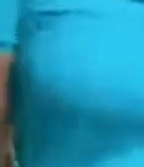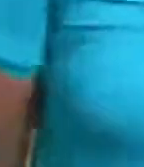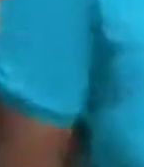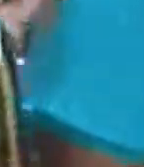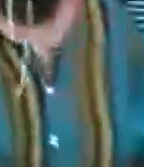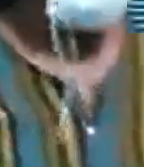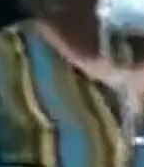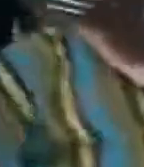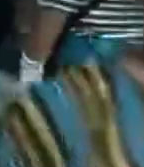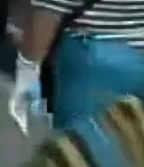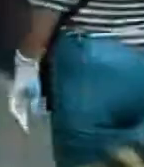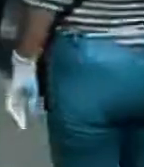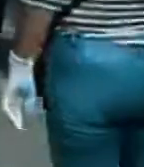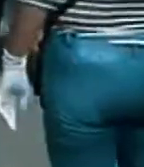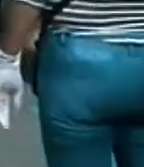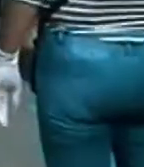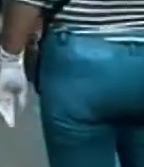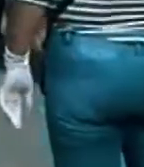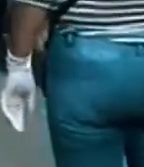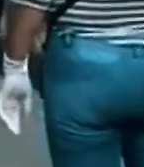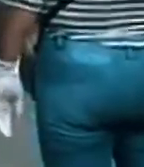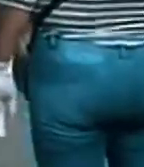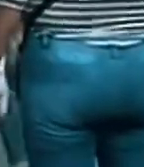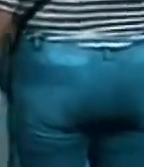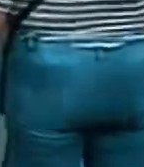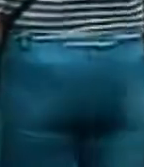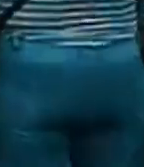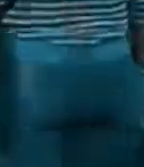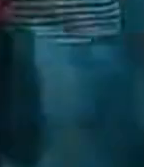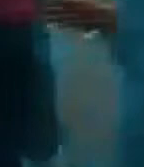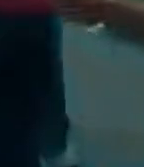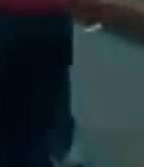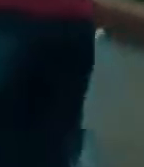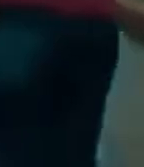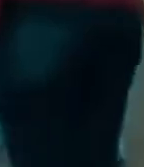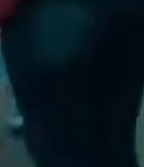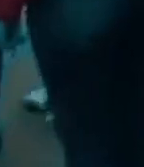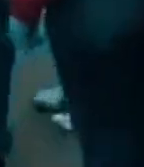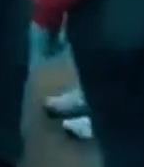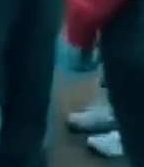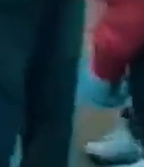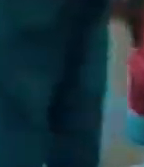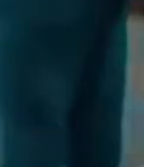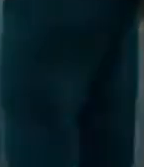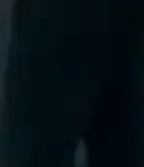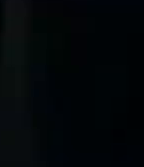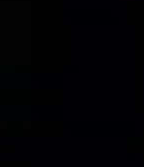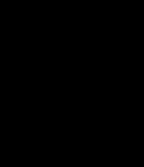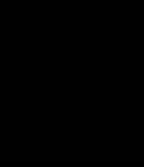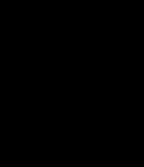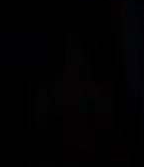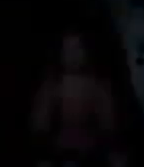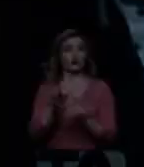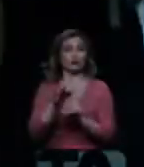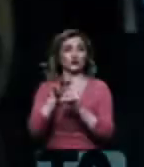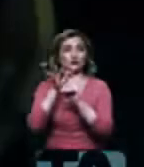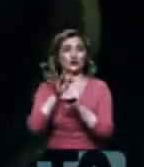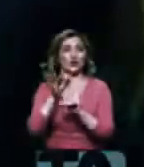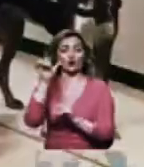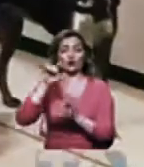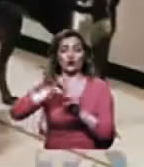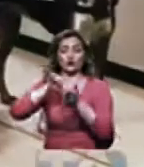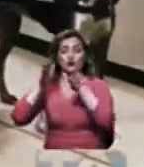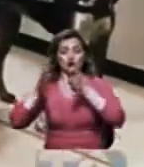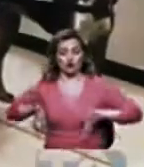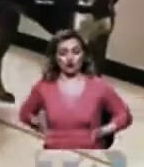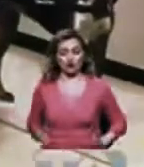además el gobierno central activó las medidas sanitarias en los aeropuertos del país con cámaras térmicas y se desplegaron